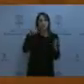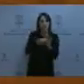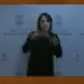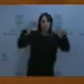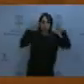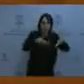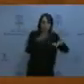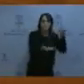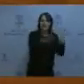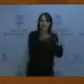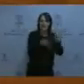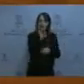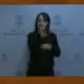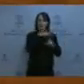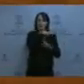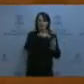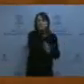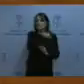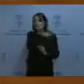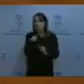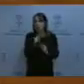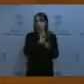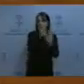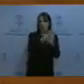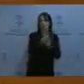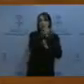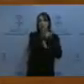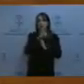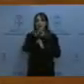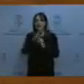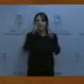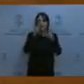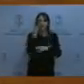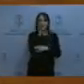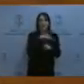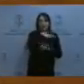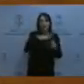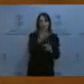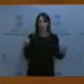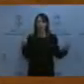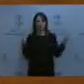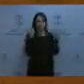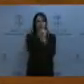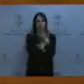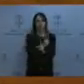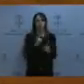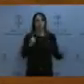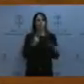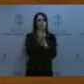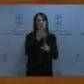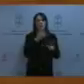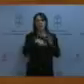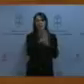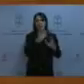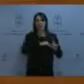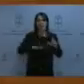o no. Estos dos artículos, el 12 y el 13, en cuanto a las evaluaciones de impacto ambiental, entran en una contradicción clara con la legislación estatal básica, en